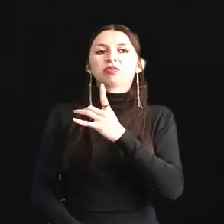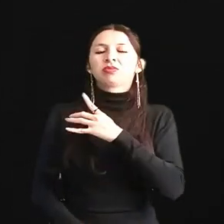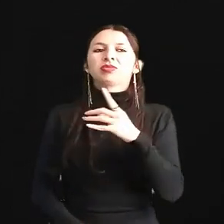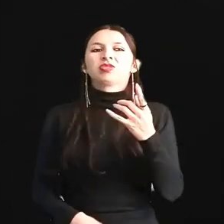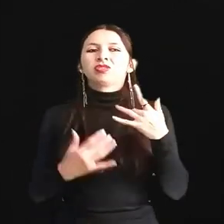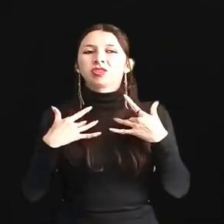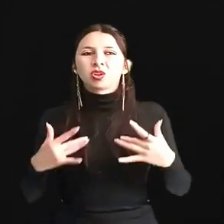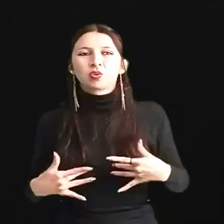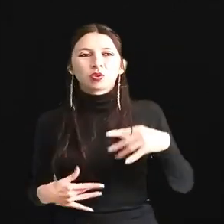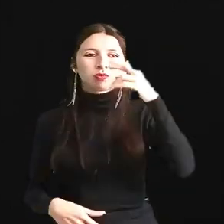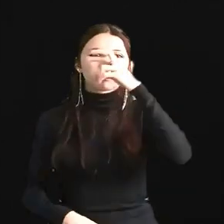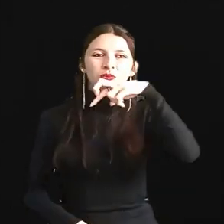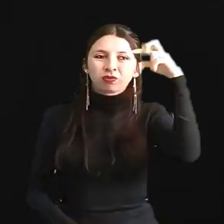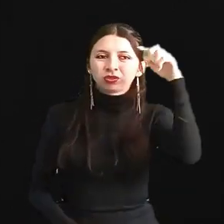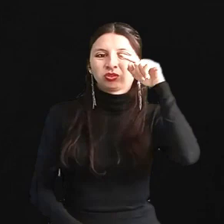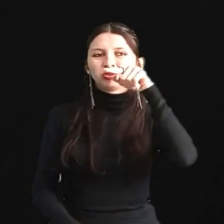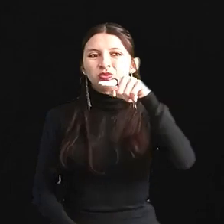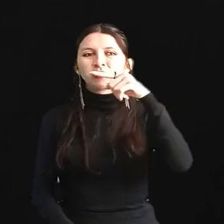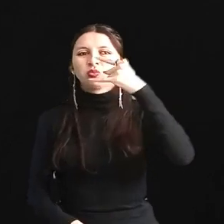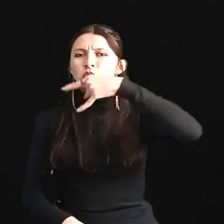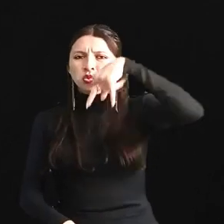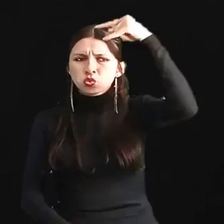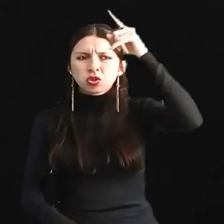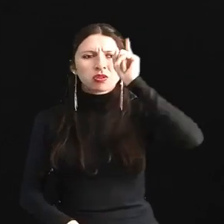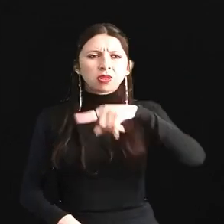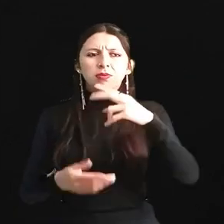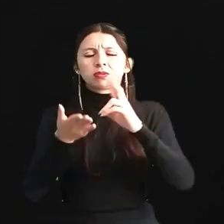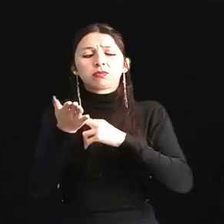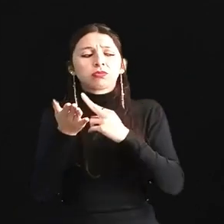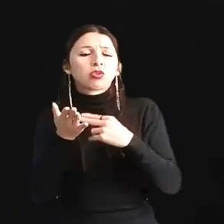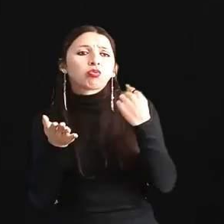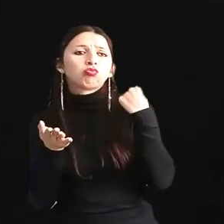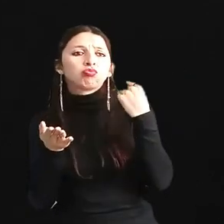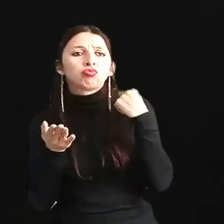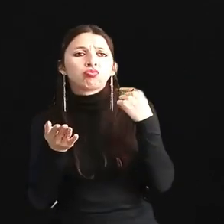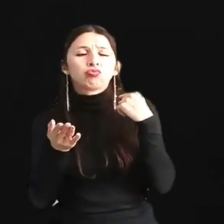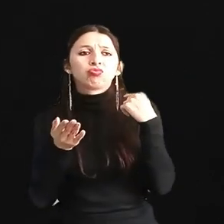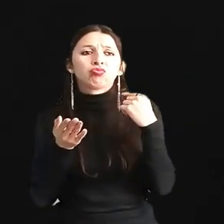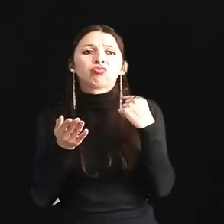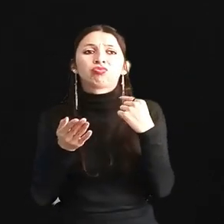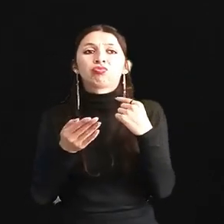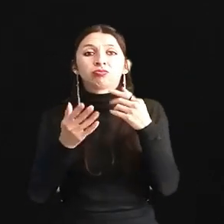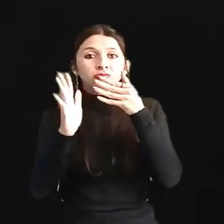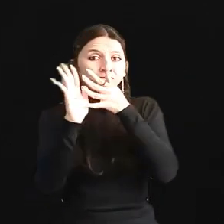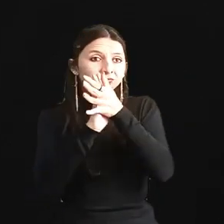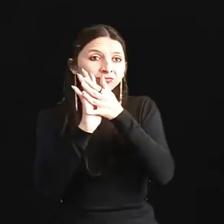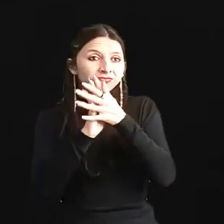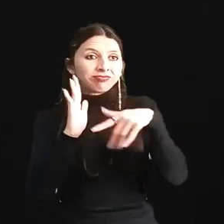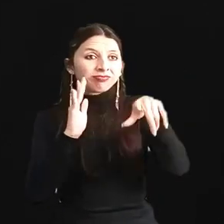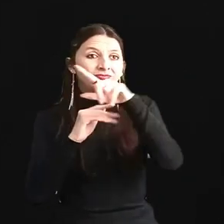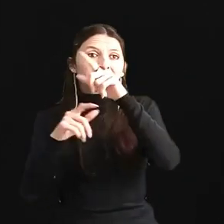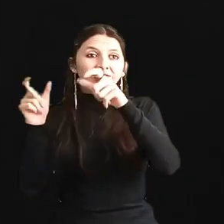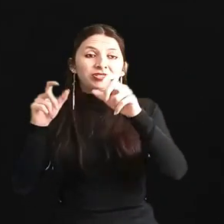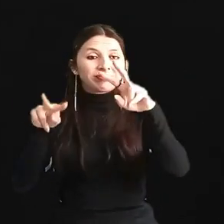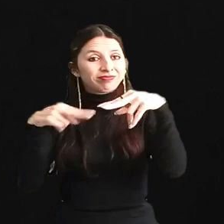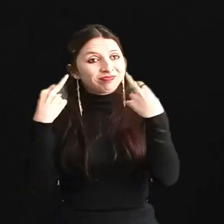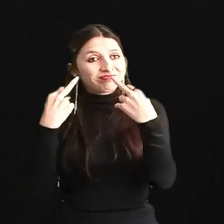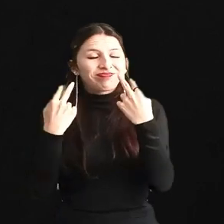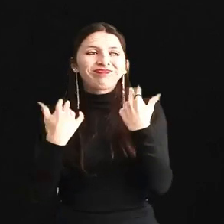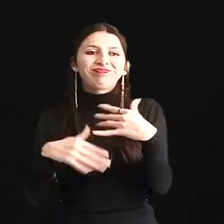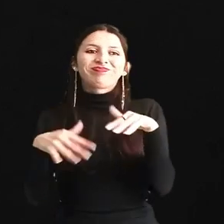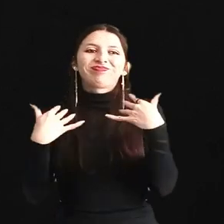su página de Facebook Así tal cual Universidad y salud está subido también el volumen más reciente cierto que ha sido publicado rápidamente